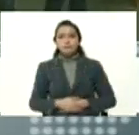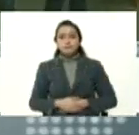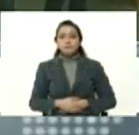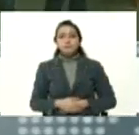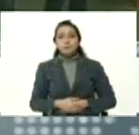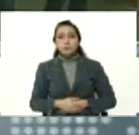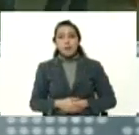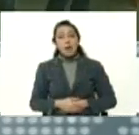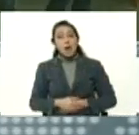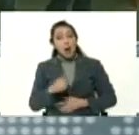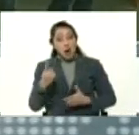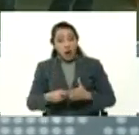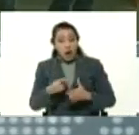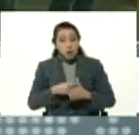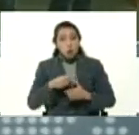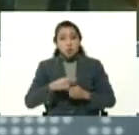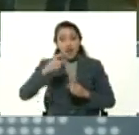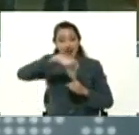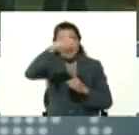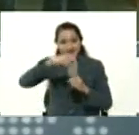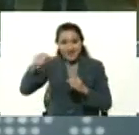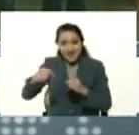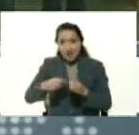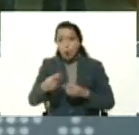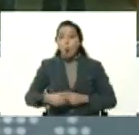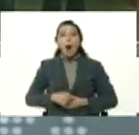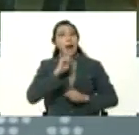Así que es materia prima importada.